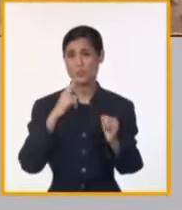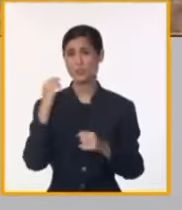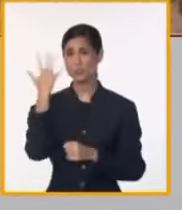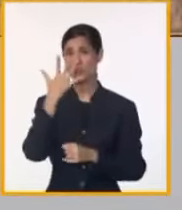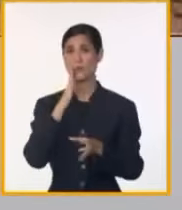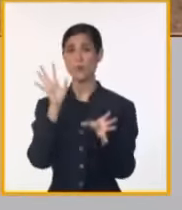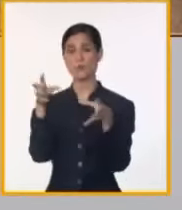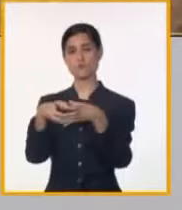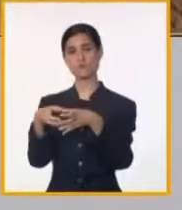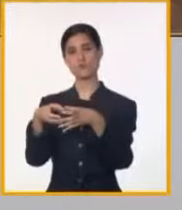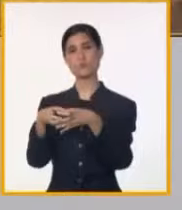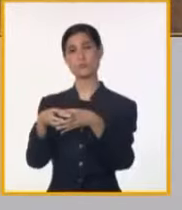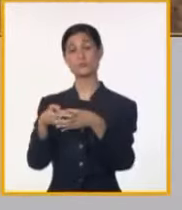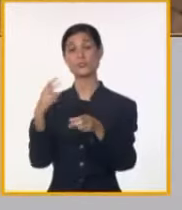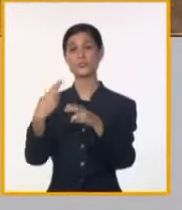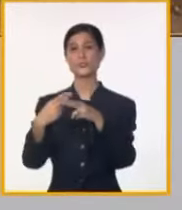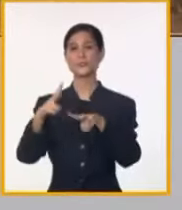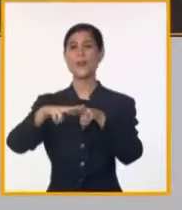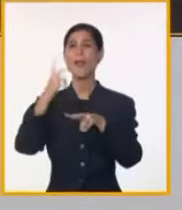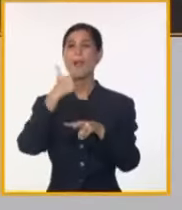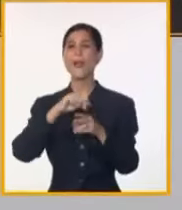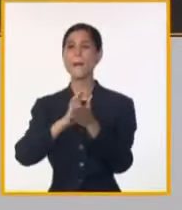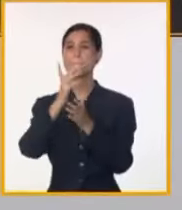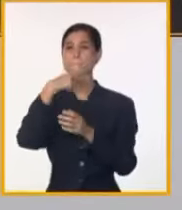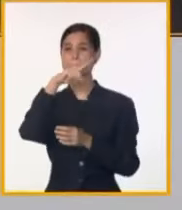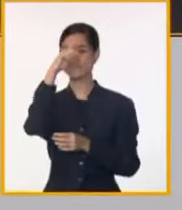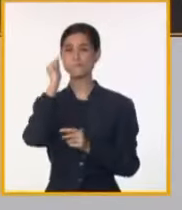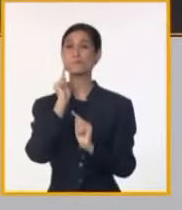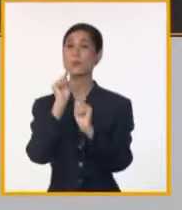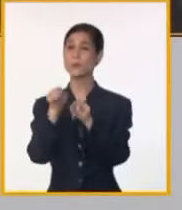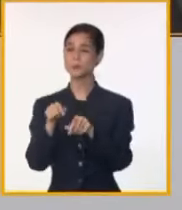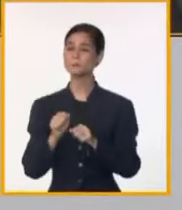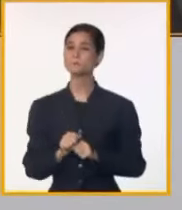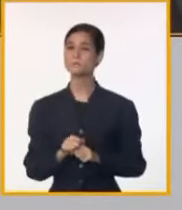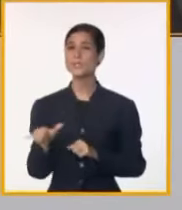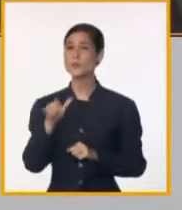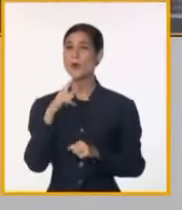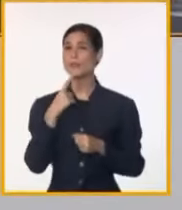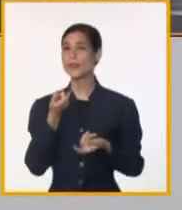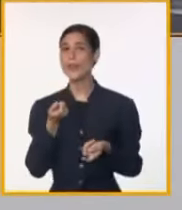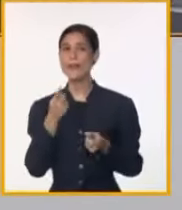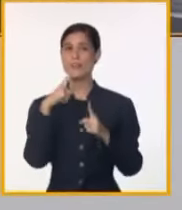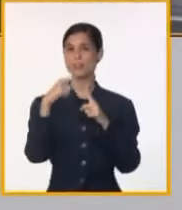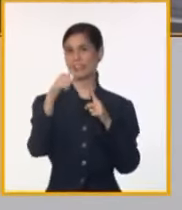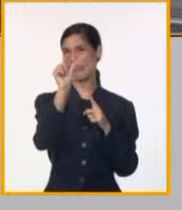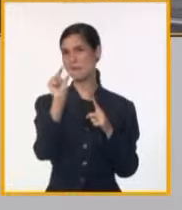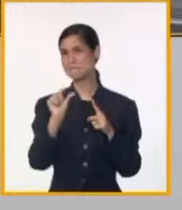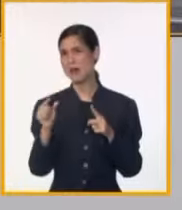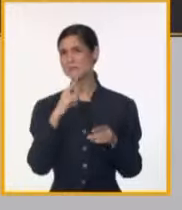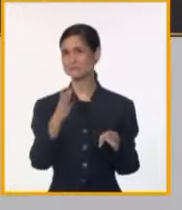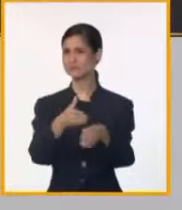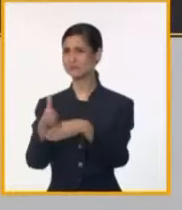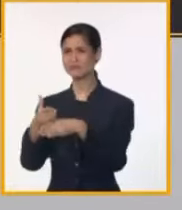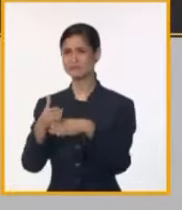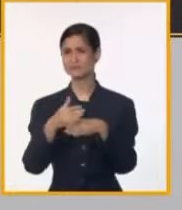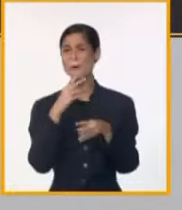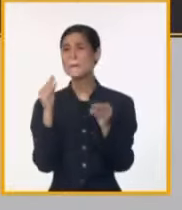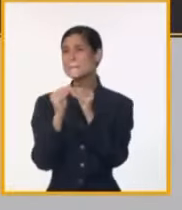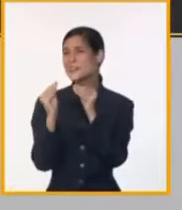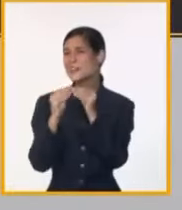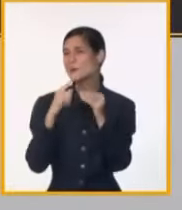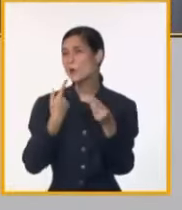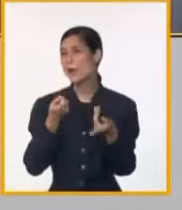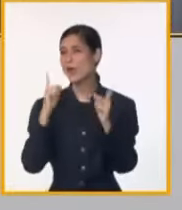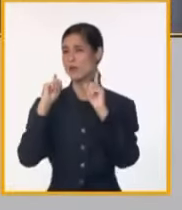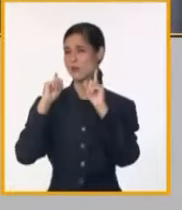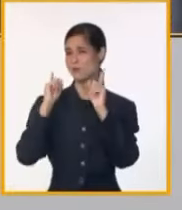octubre y ellos por motivos políticos propios de netanyahu para sostenerse en el poder por la pérdida de